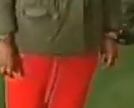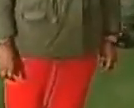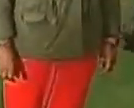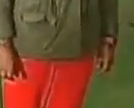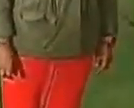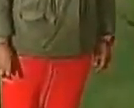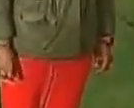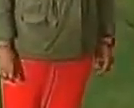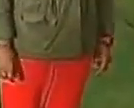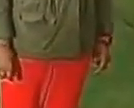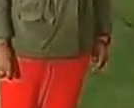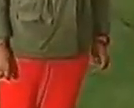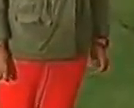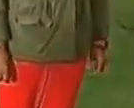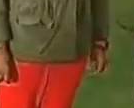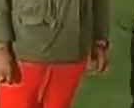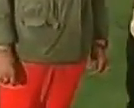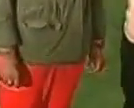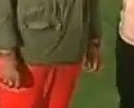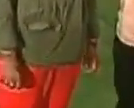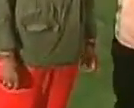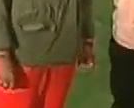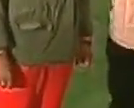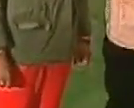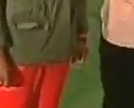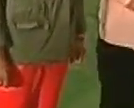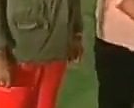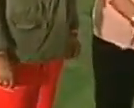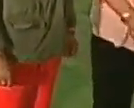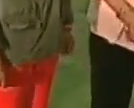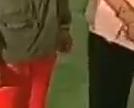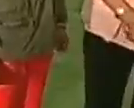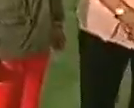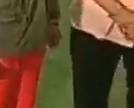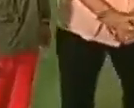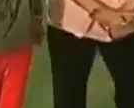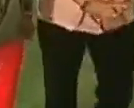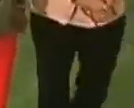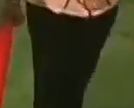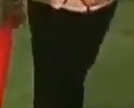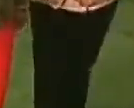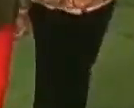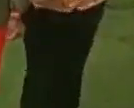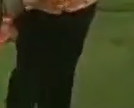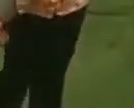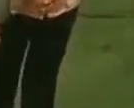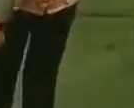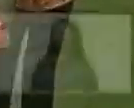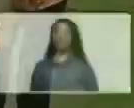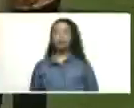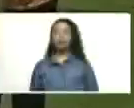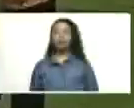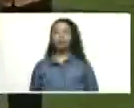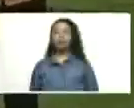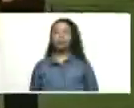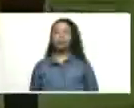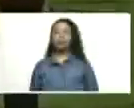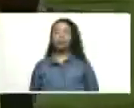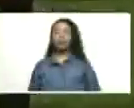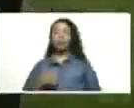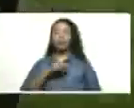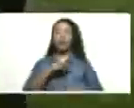país. Abrazo solidario, revolucionario. Aquí estamos precisamente con representantes de